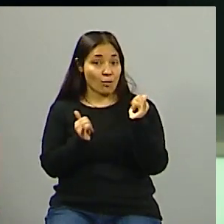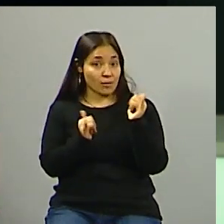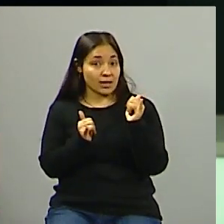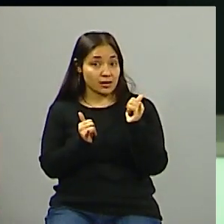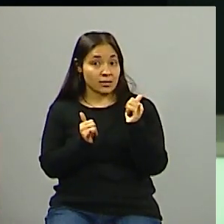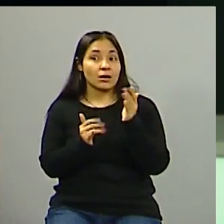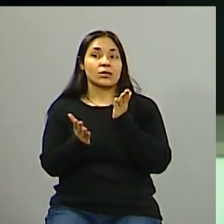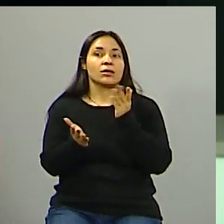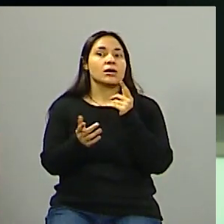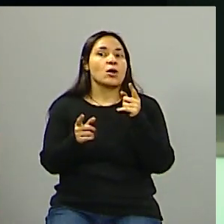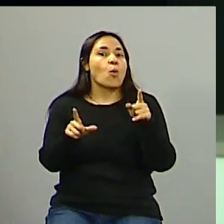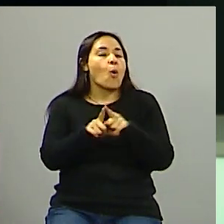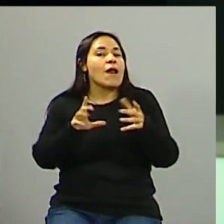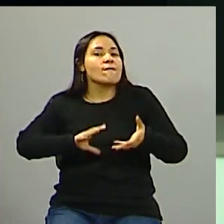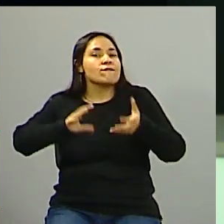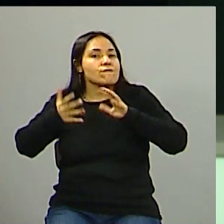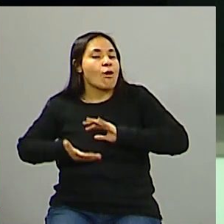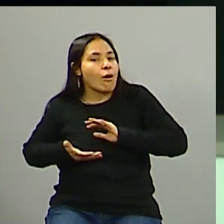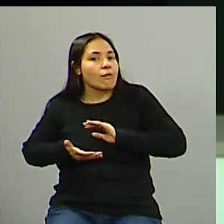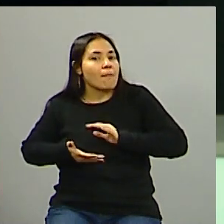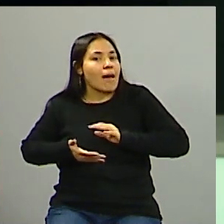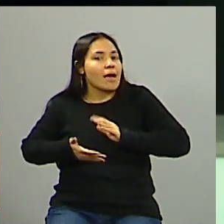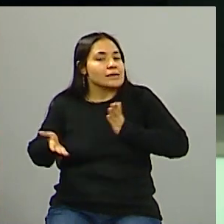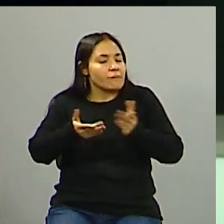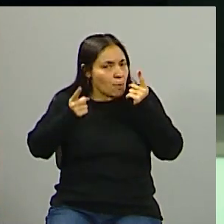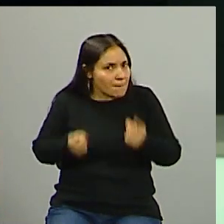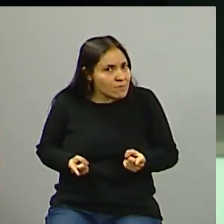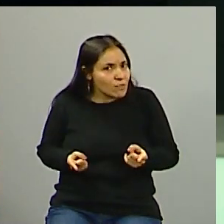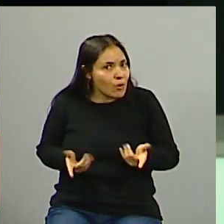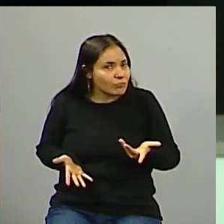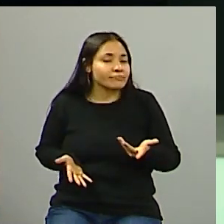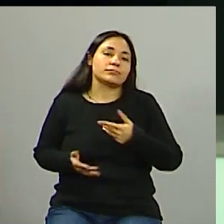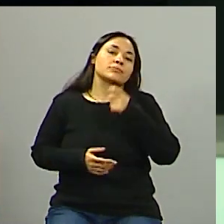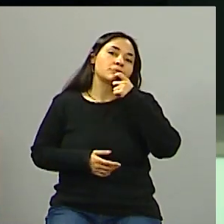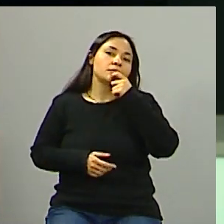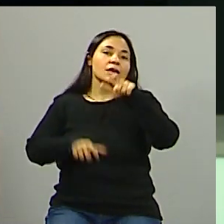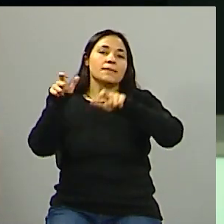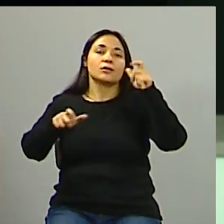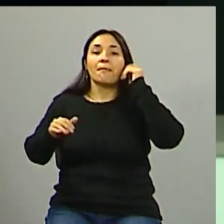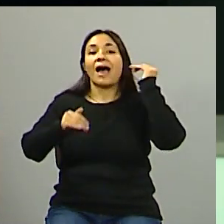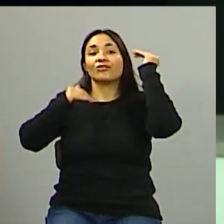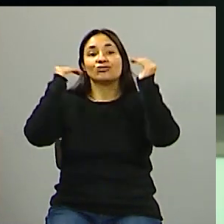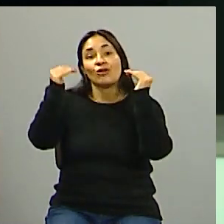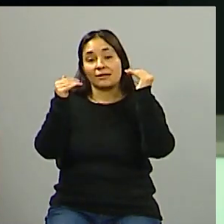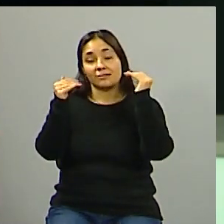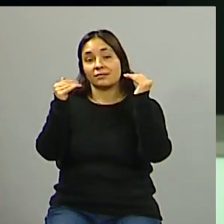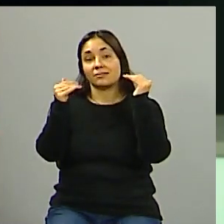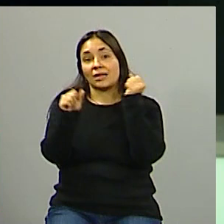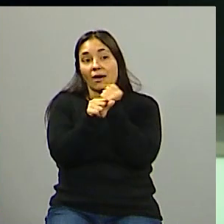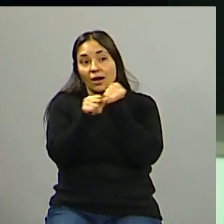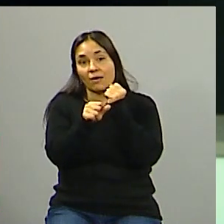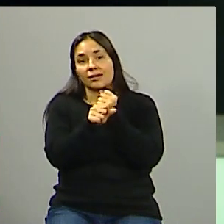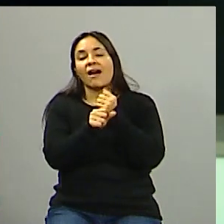sido tratada de la misma manera, ¿sí? Quienes trabajamos con personas mayores sabemos que Quizás también hay una